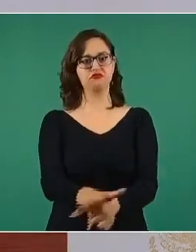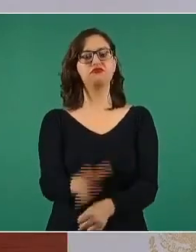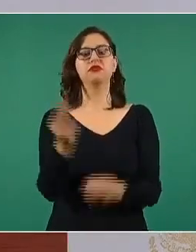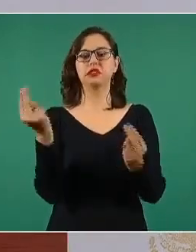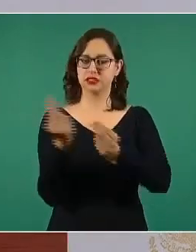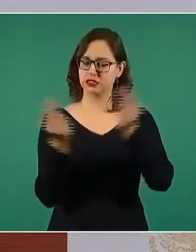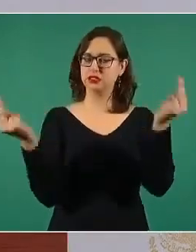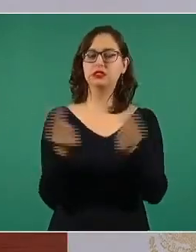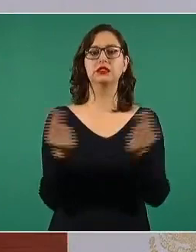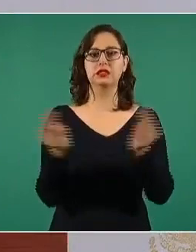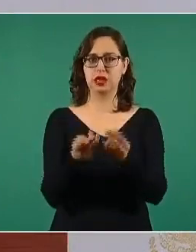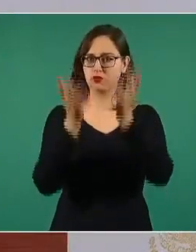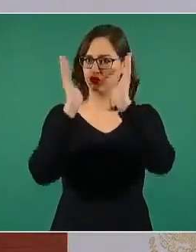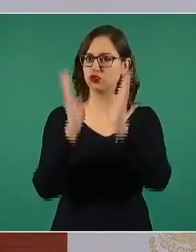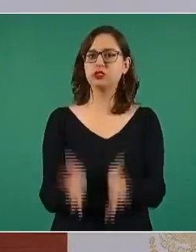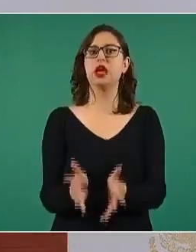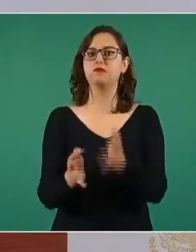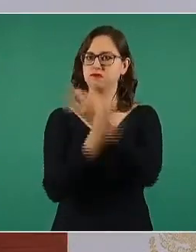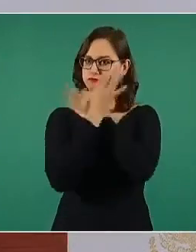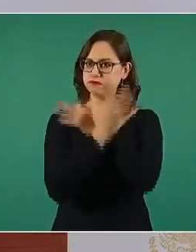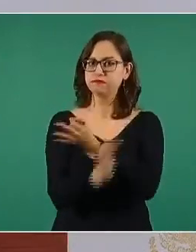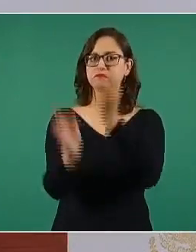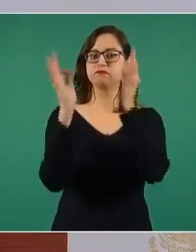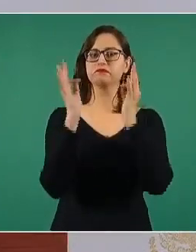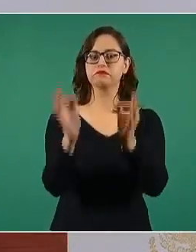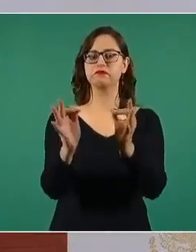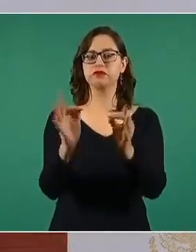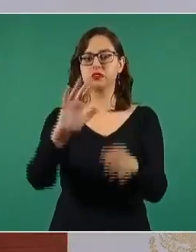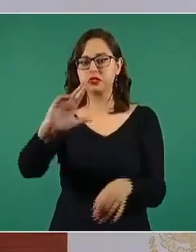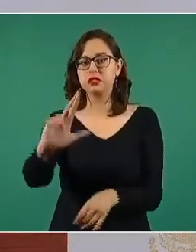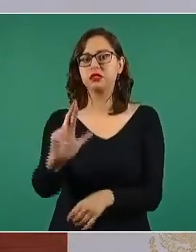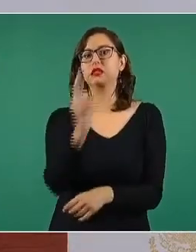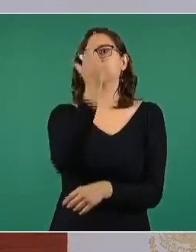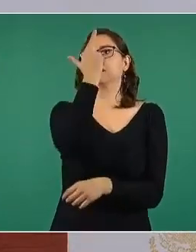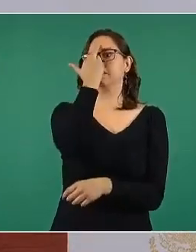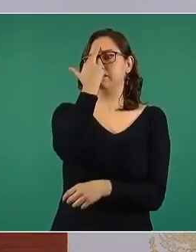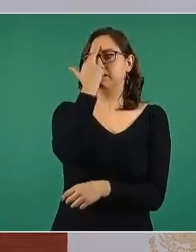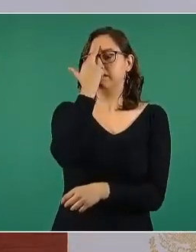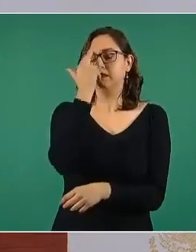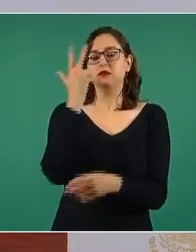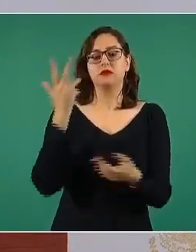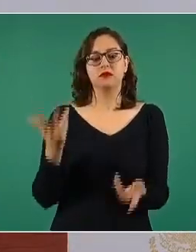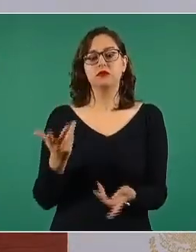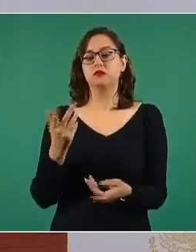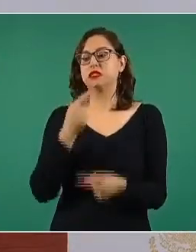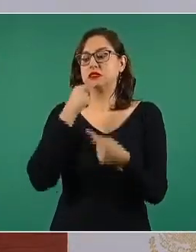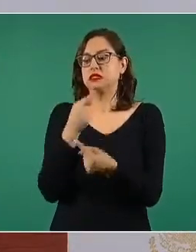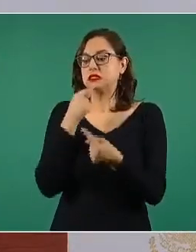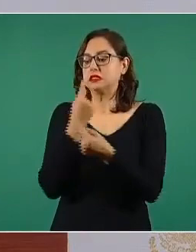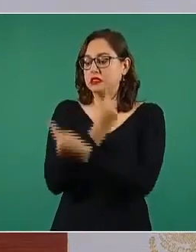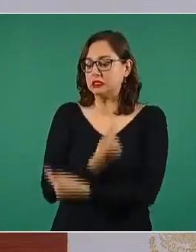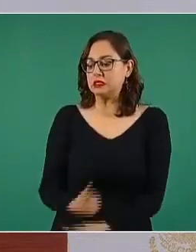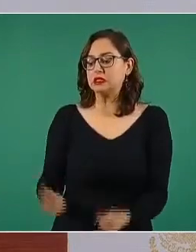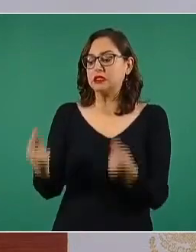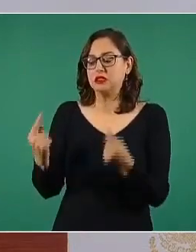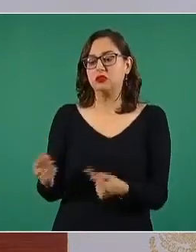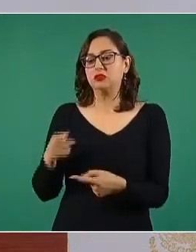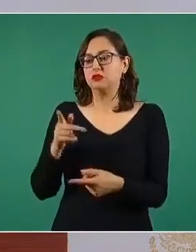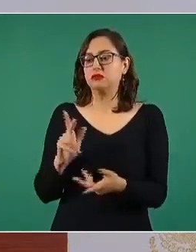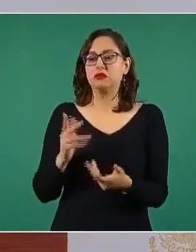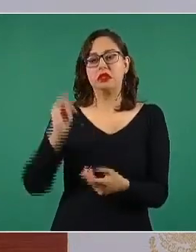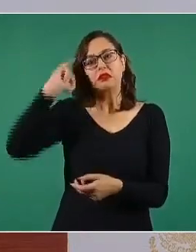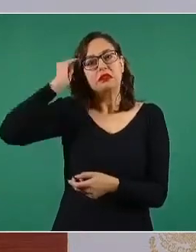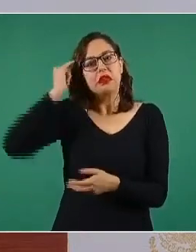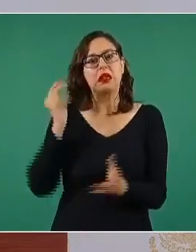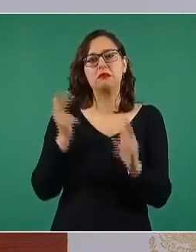niños también que fueron enterrados en tumbas masivas en Canadá.